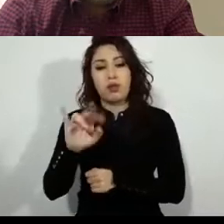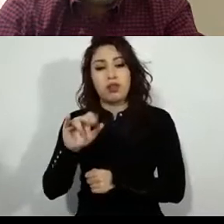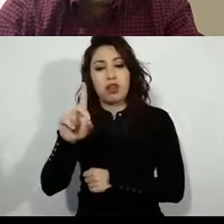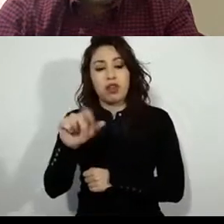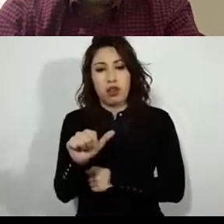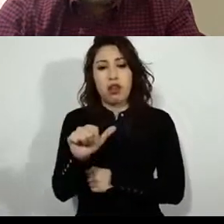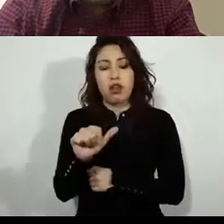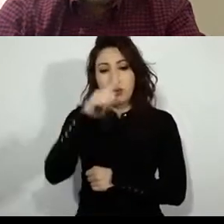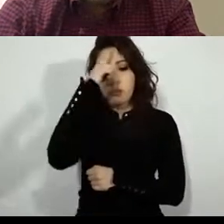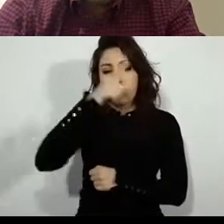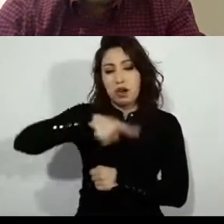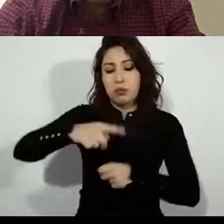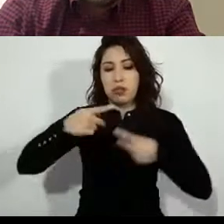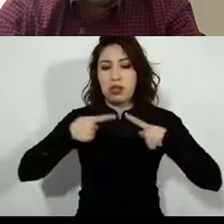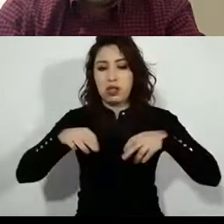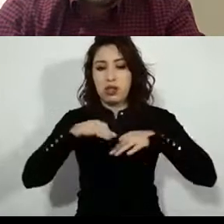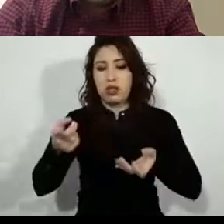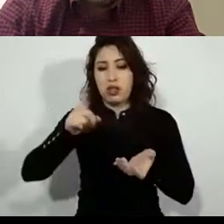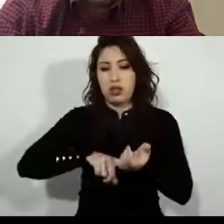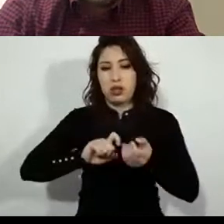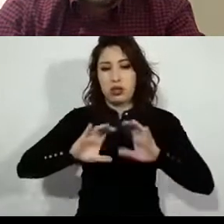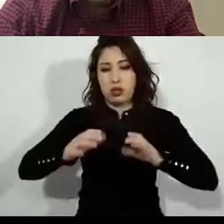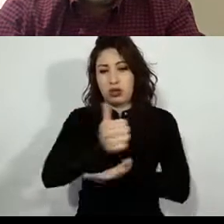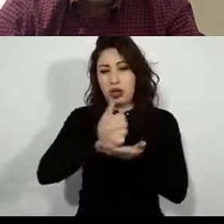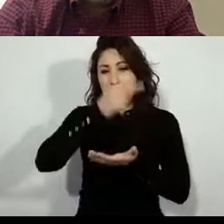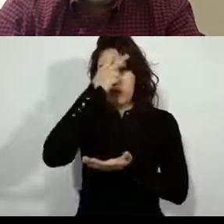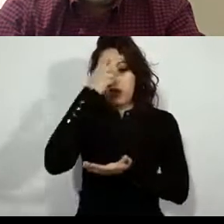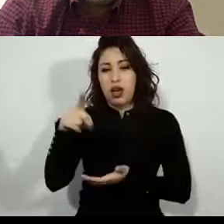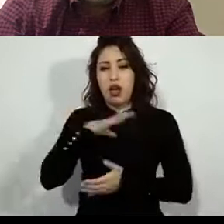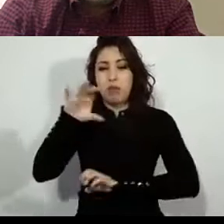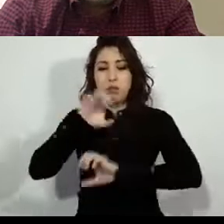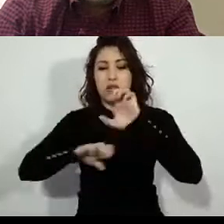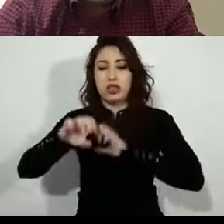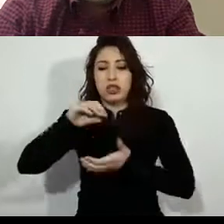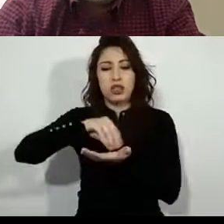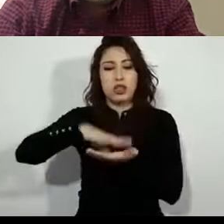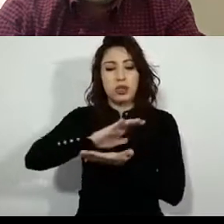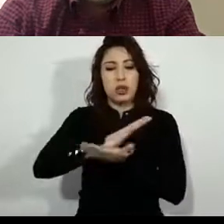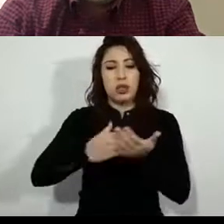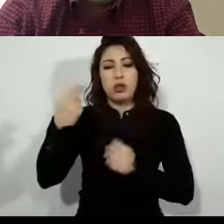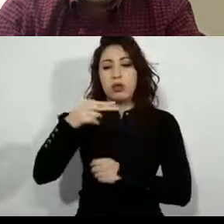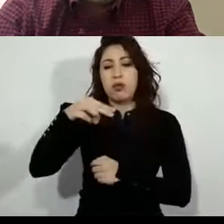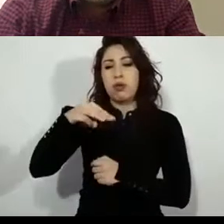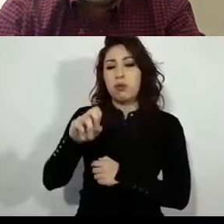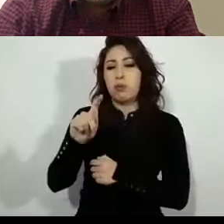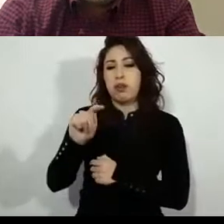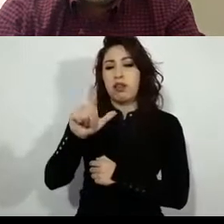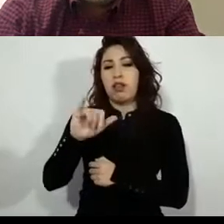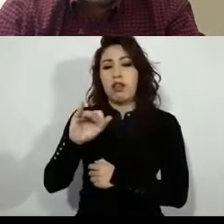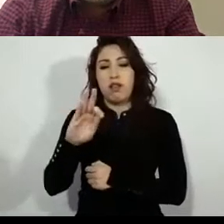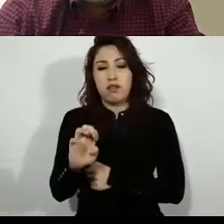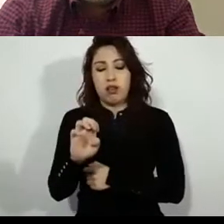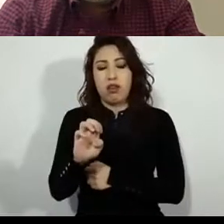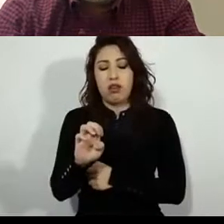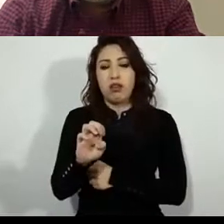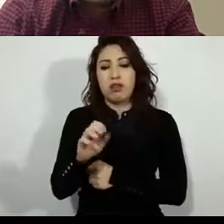total y permanente con MedLife México por un periodo del 1 de abril al 31 de diciembre de 2020 por un